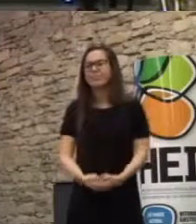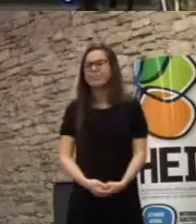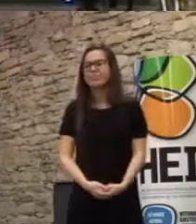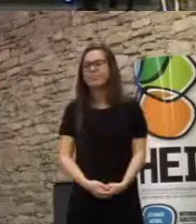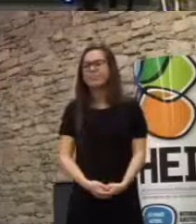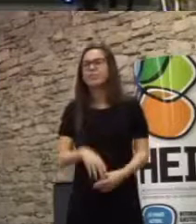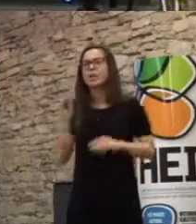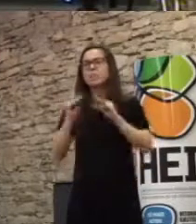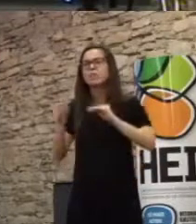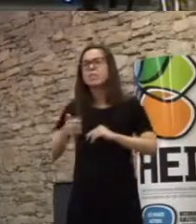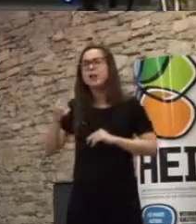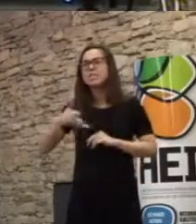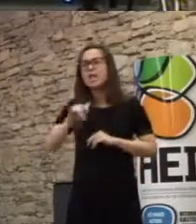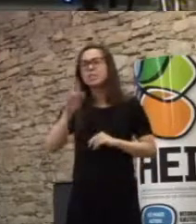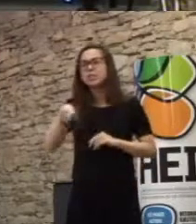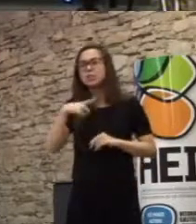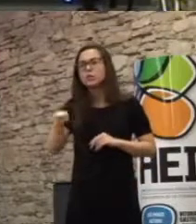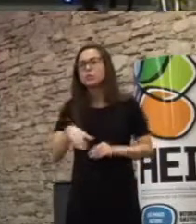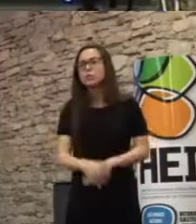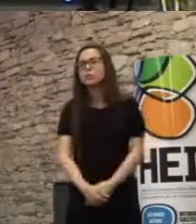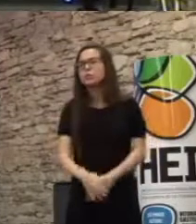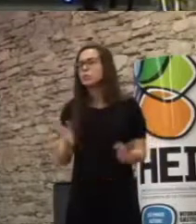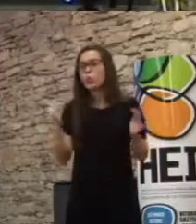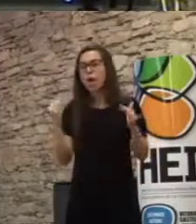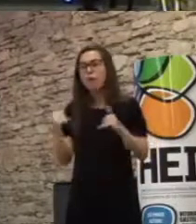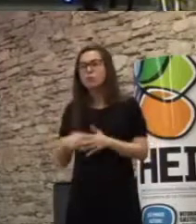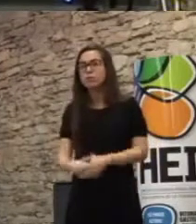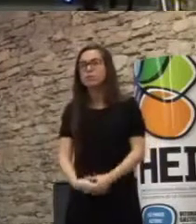tenemos preguntas tenemos preguntas no